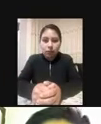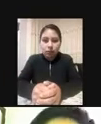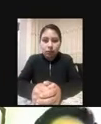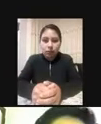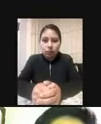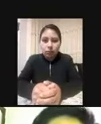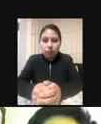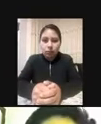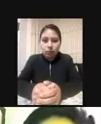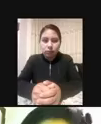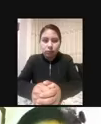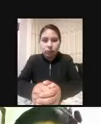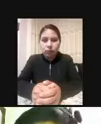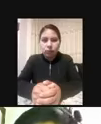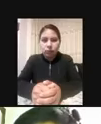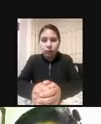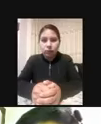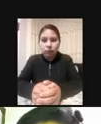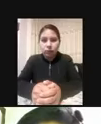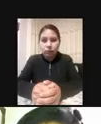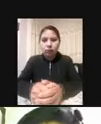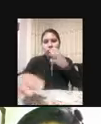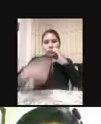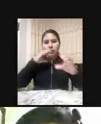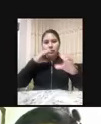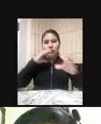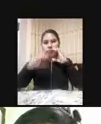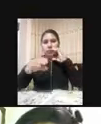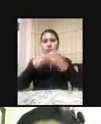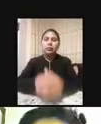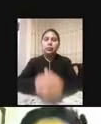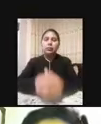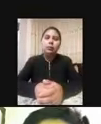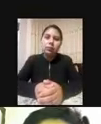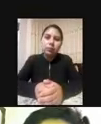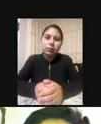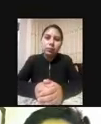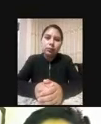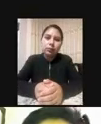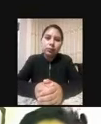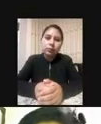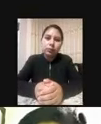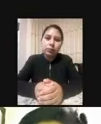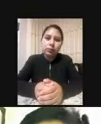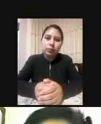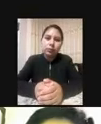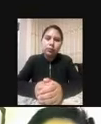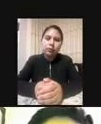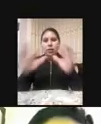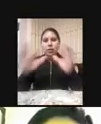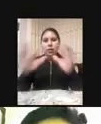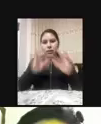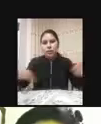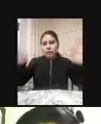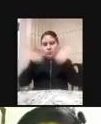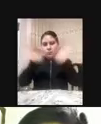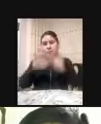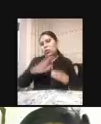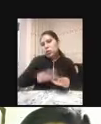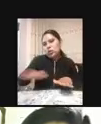Ahora sí, vamos a hablar de comunicación. Es bien importante hablar de este tema porque todos los niños tienen un retraso en cuanto a